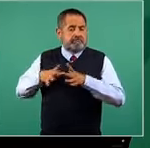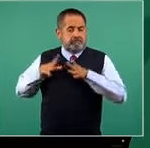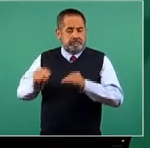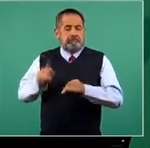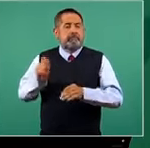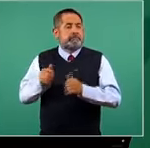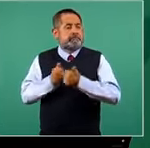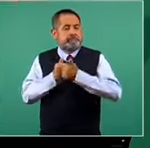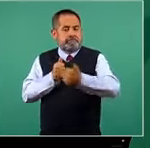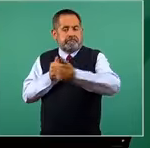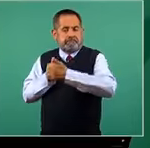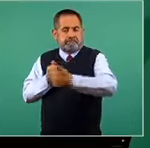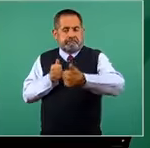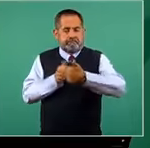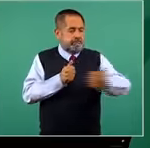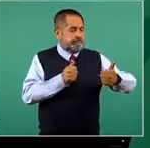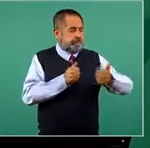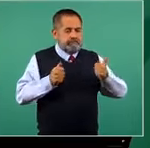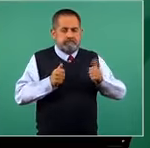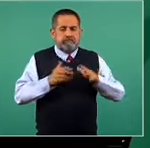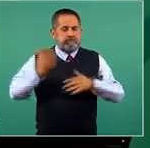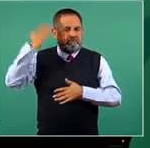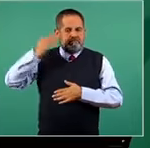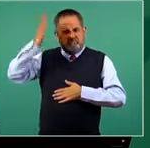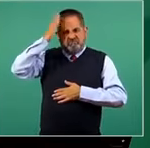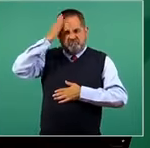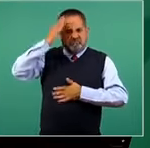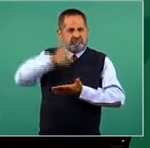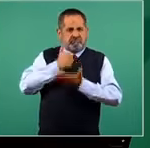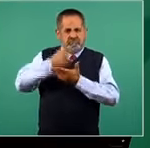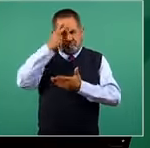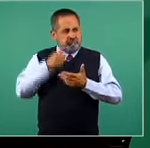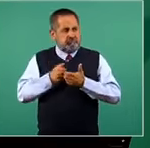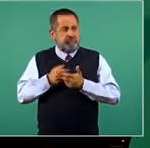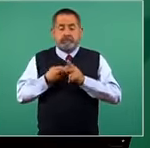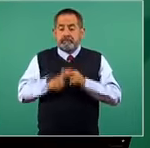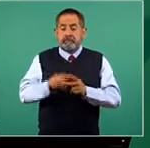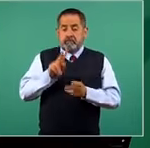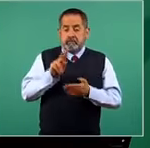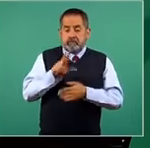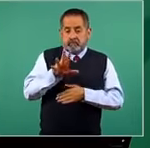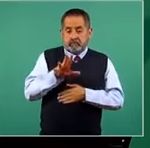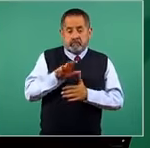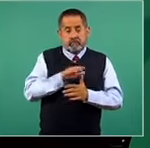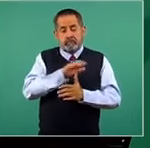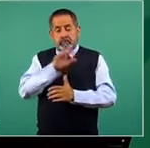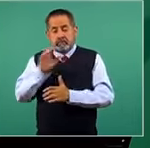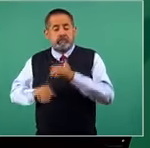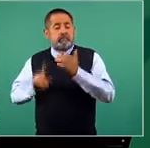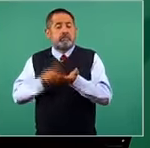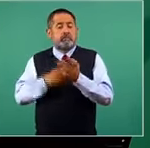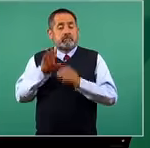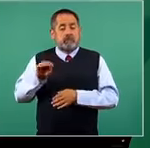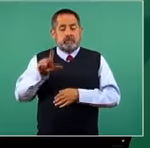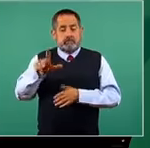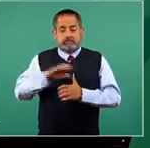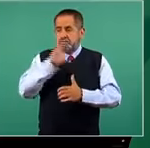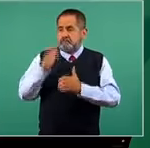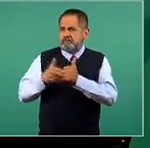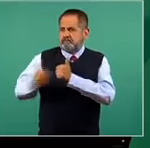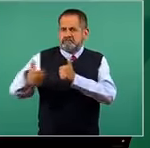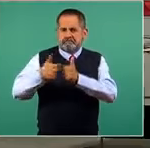descentralizó o terminó de descentralizar el Sistema Nacional de Salud. Empezó en el 85, terminó en el 97. Entonces,